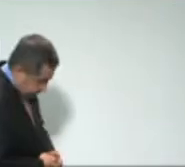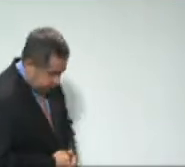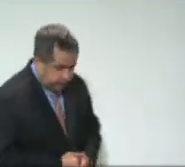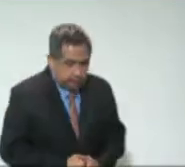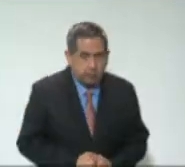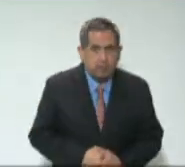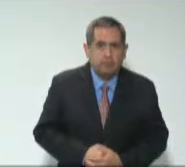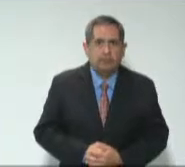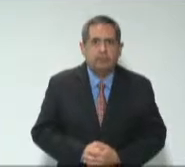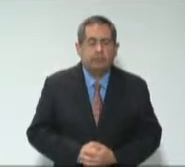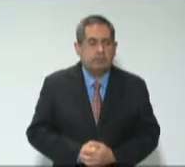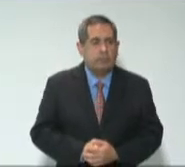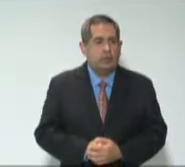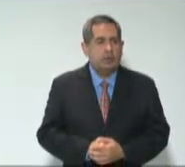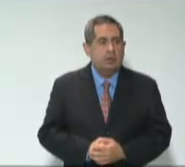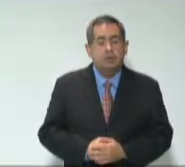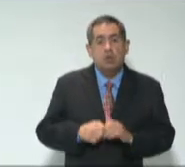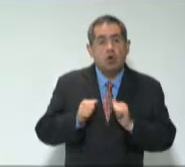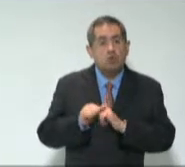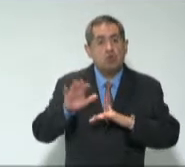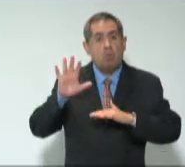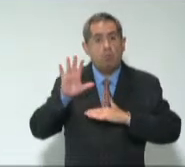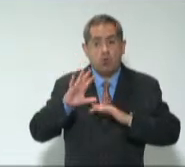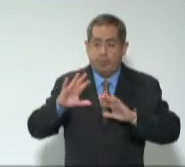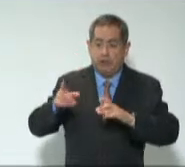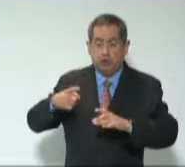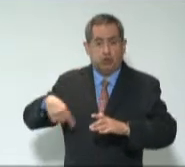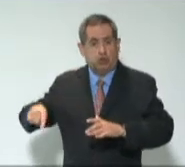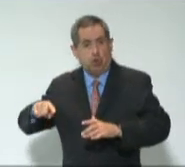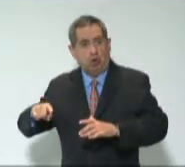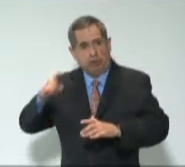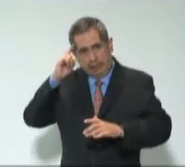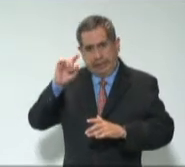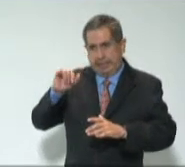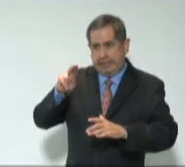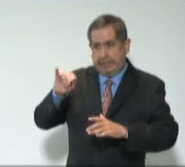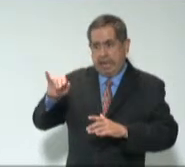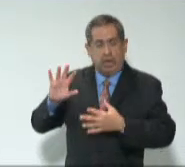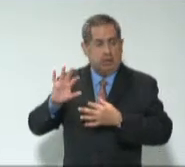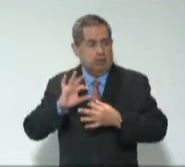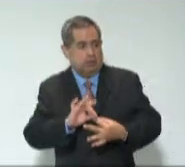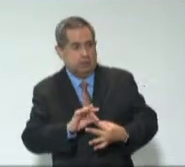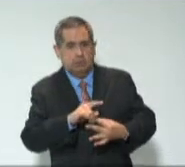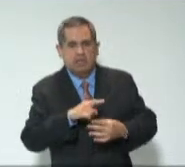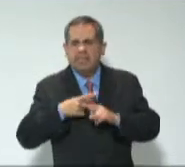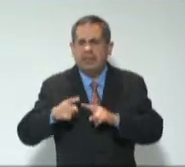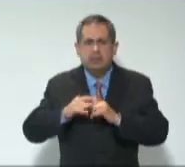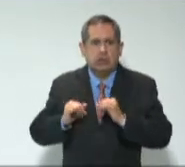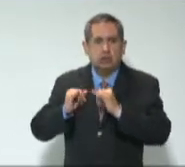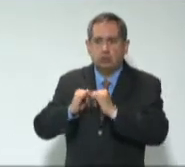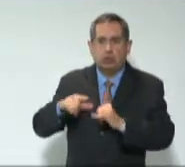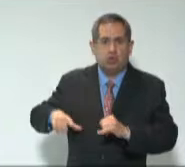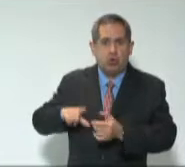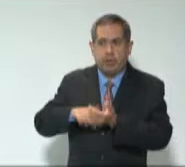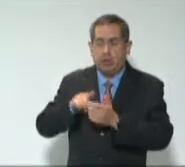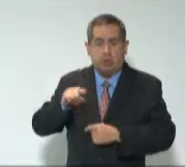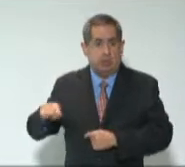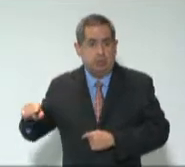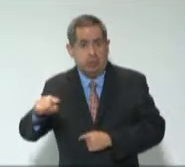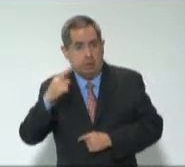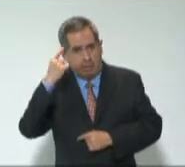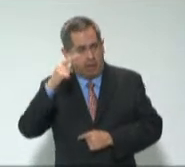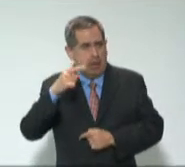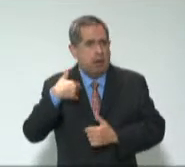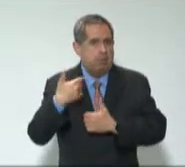exigencia social esa ese compromiso que tenemos que realizar todas las instituciones públicas para recobrar la